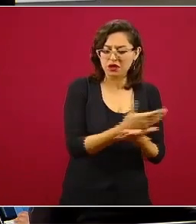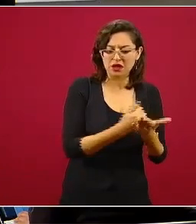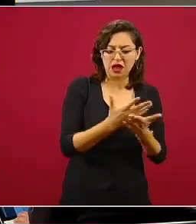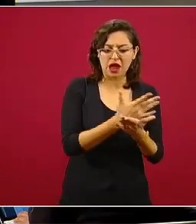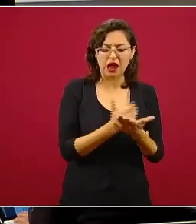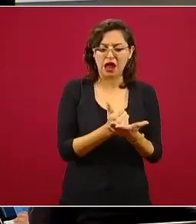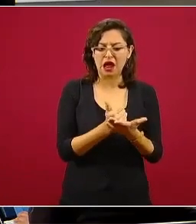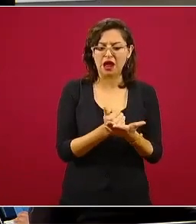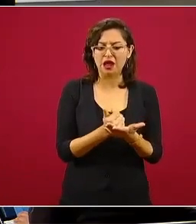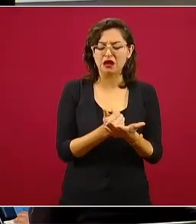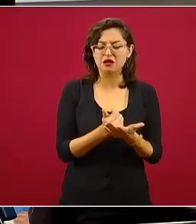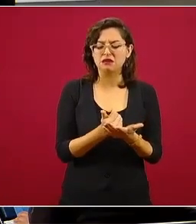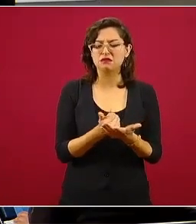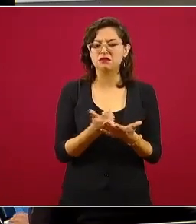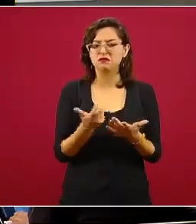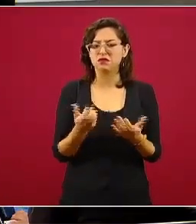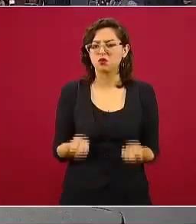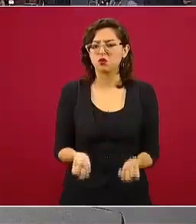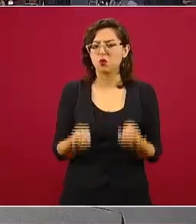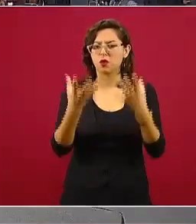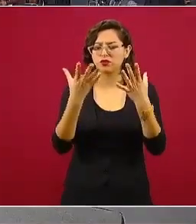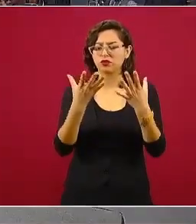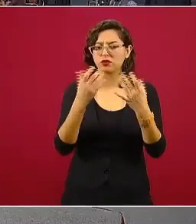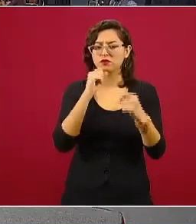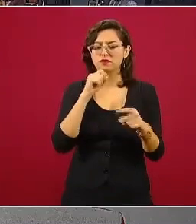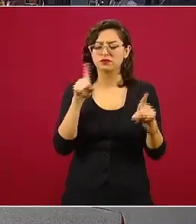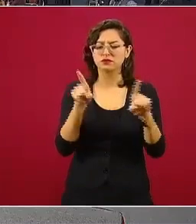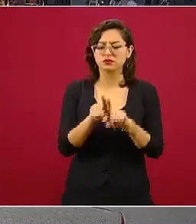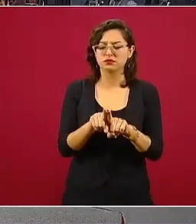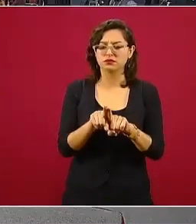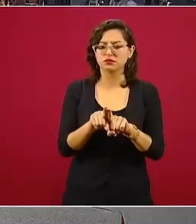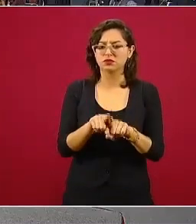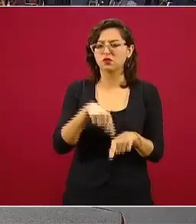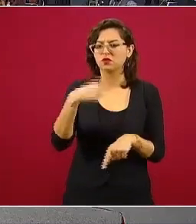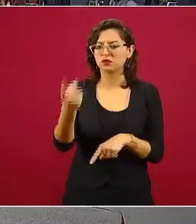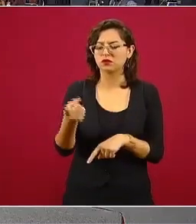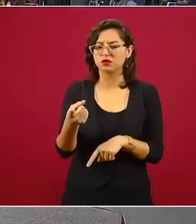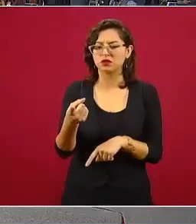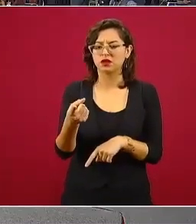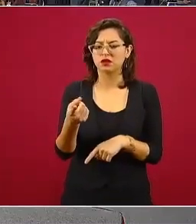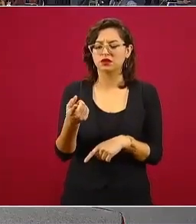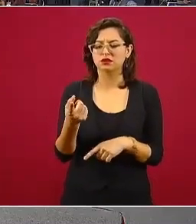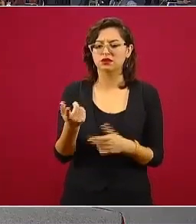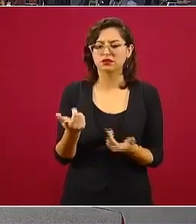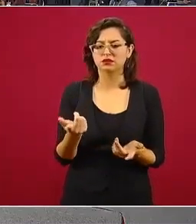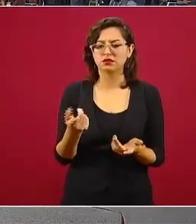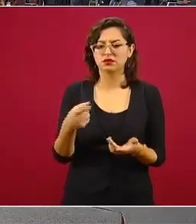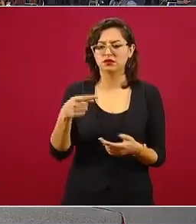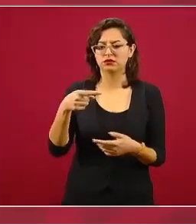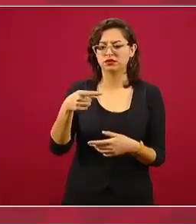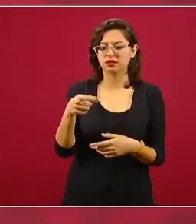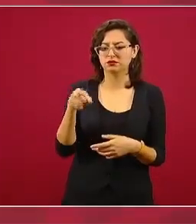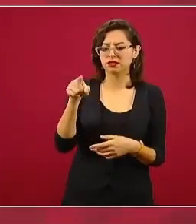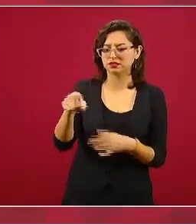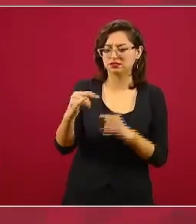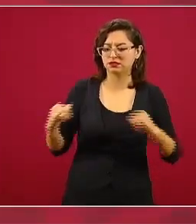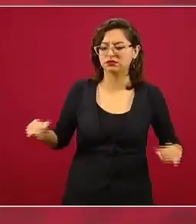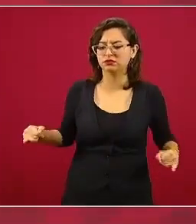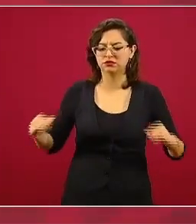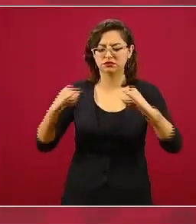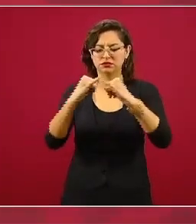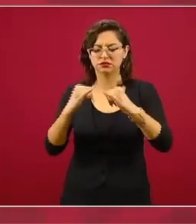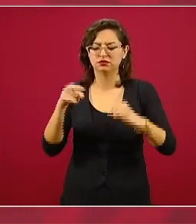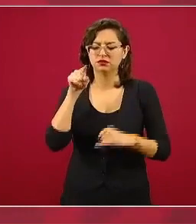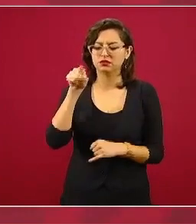sería el primer planteamiento, presidente, que le tengo. Sí, pues no tengo datos precisos,